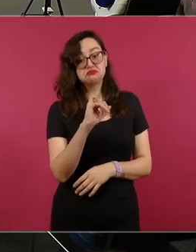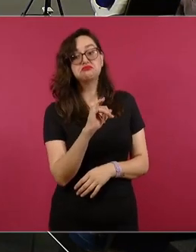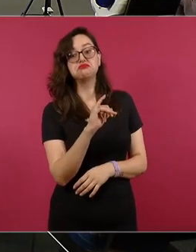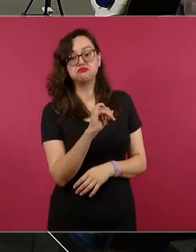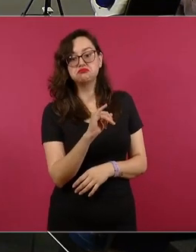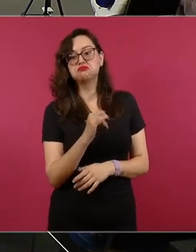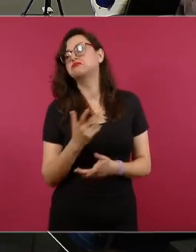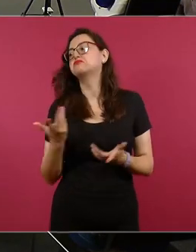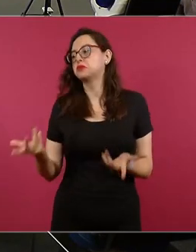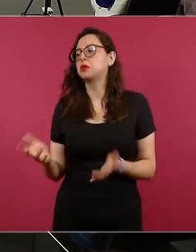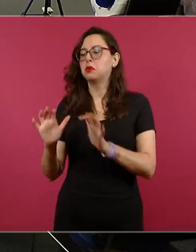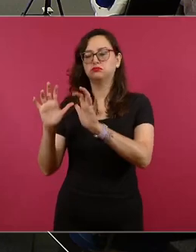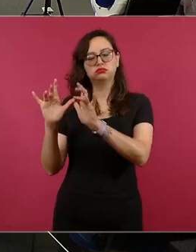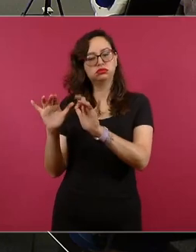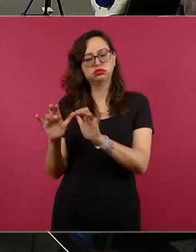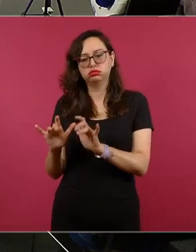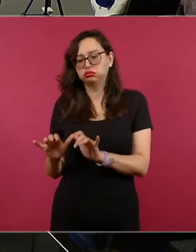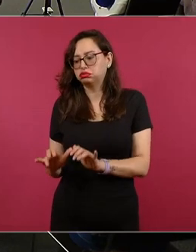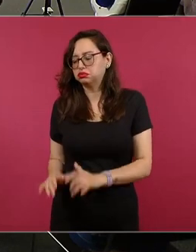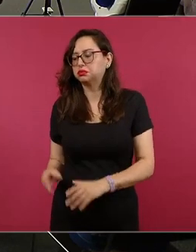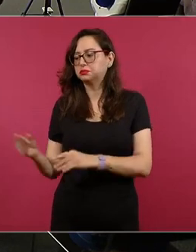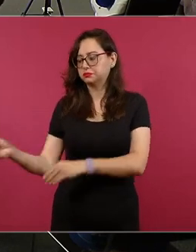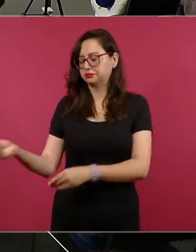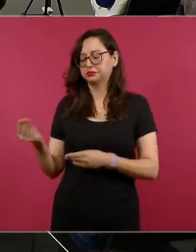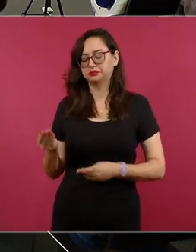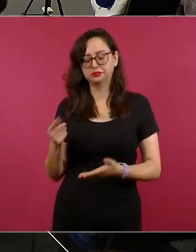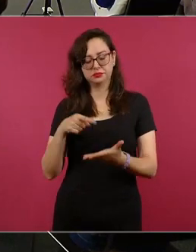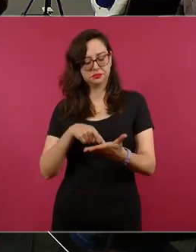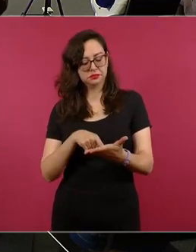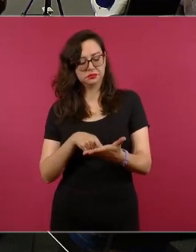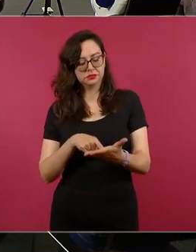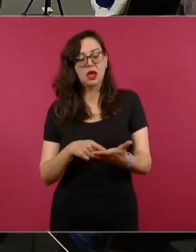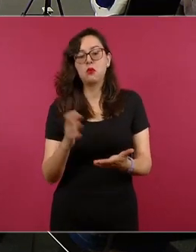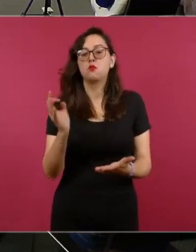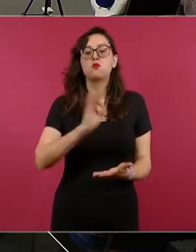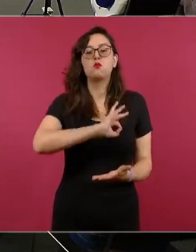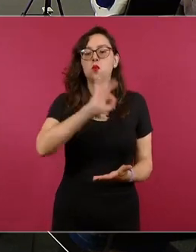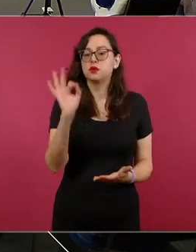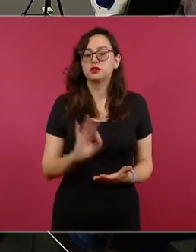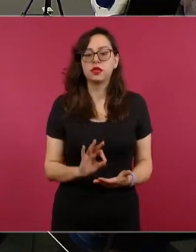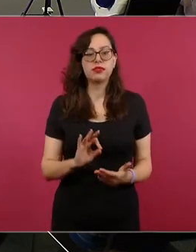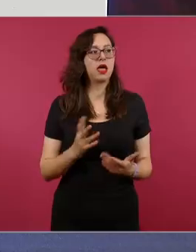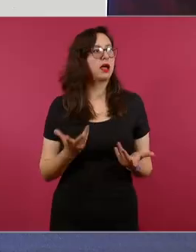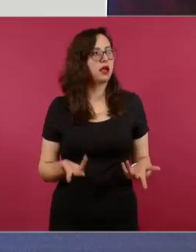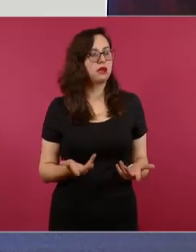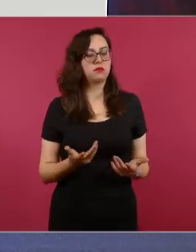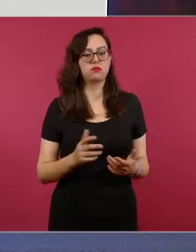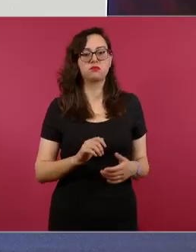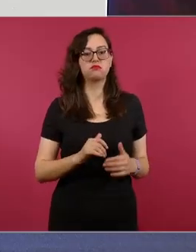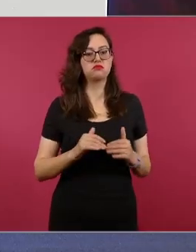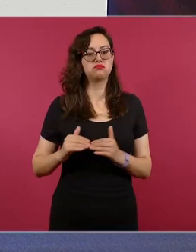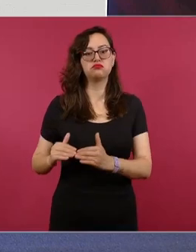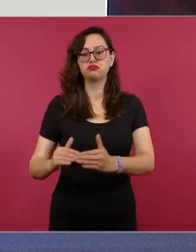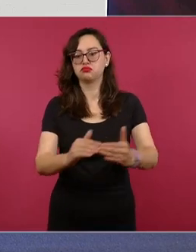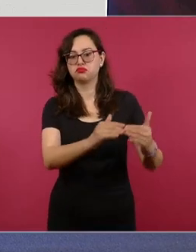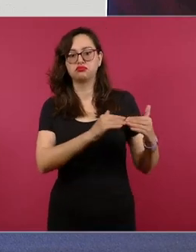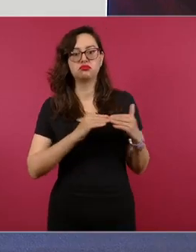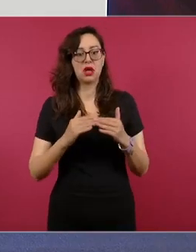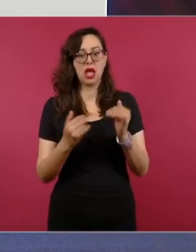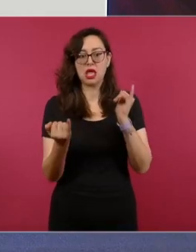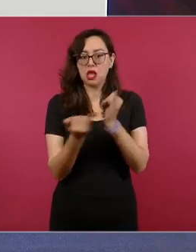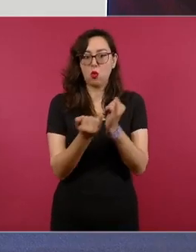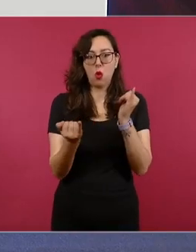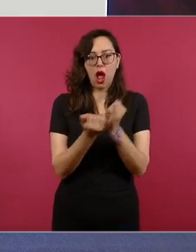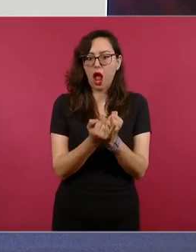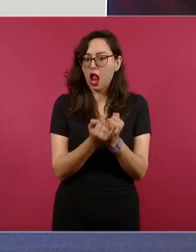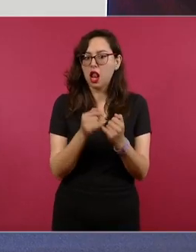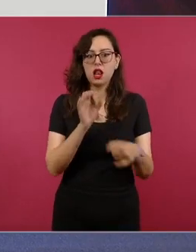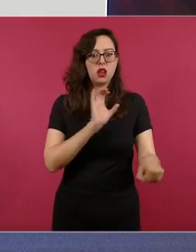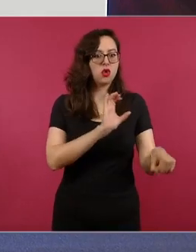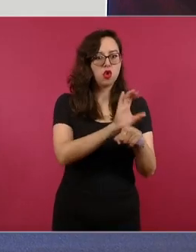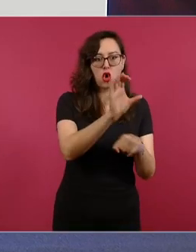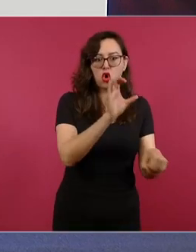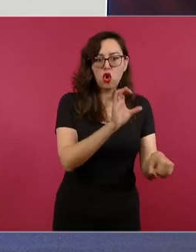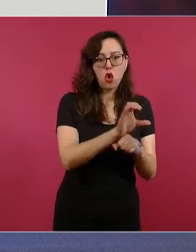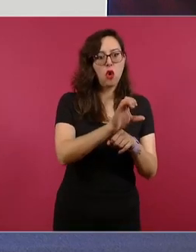sacar